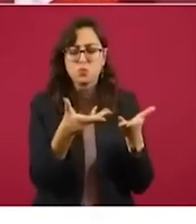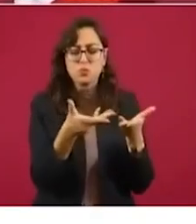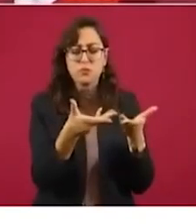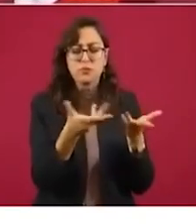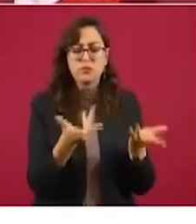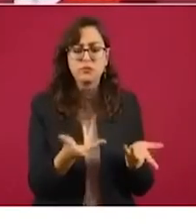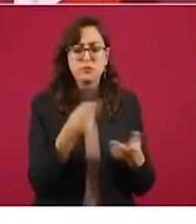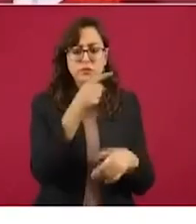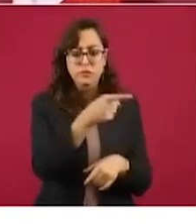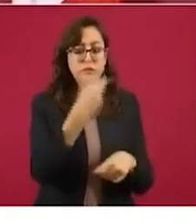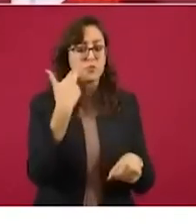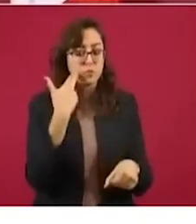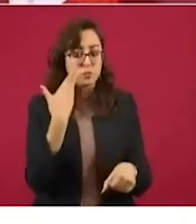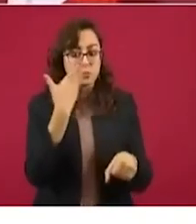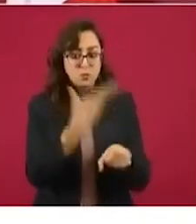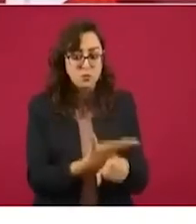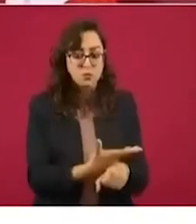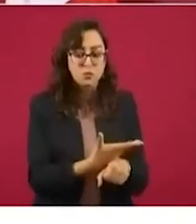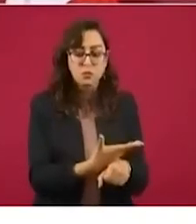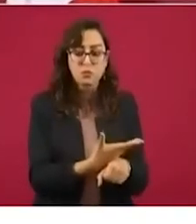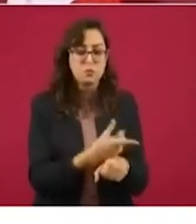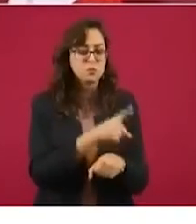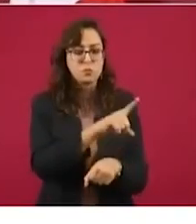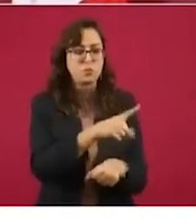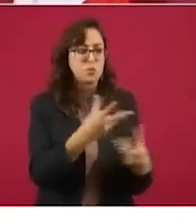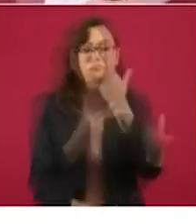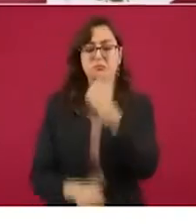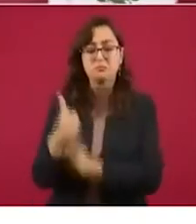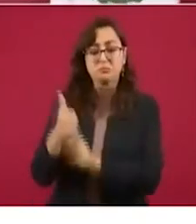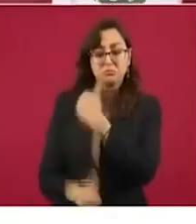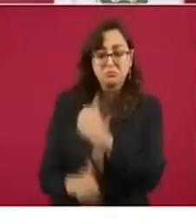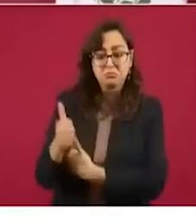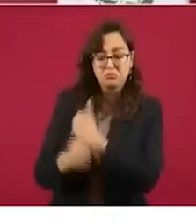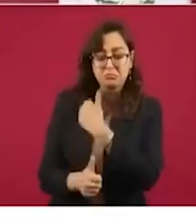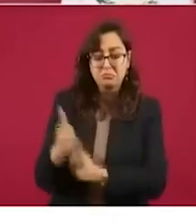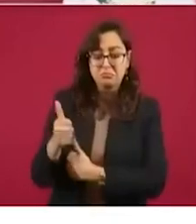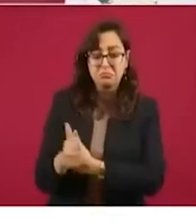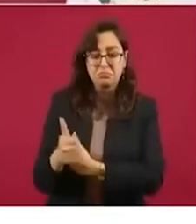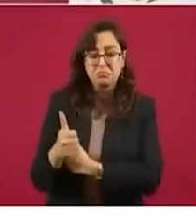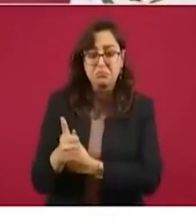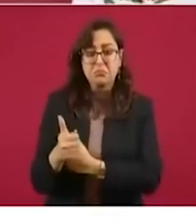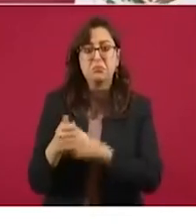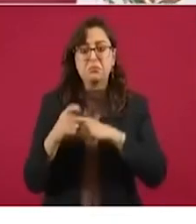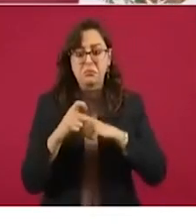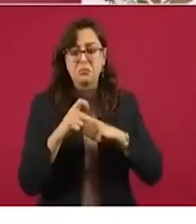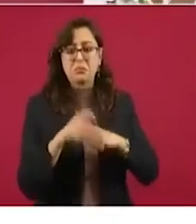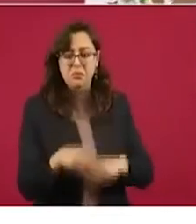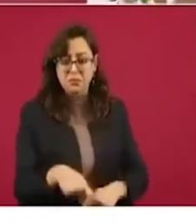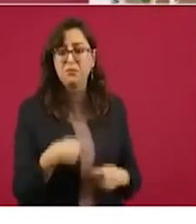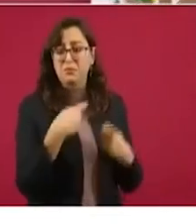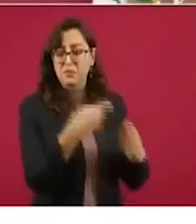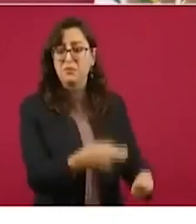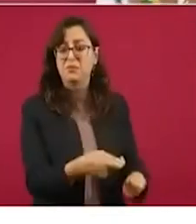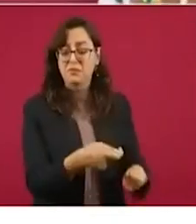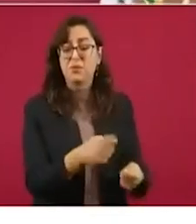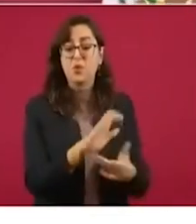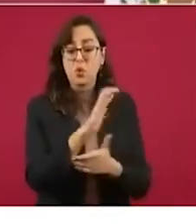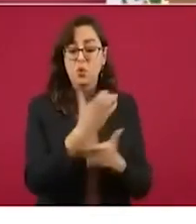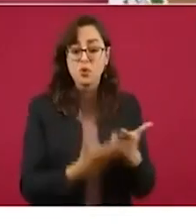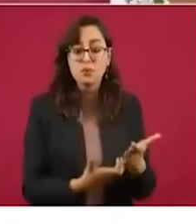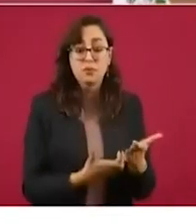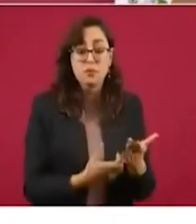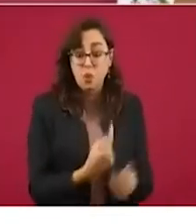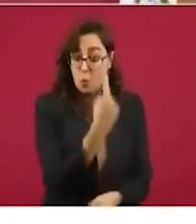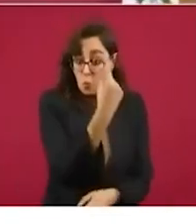responsable, participan en otras licitaciones y se le entrega el contrato a